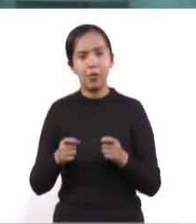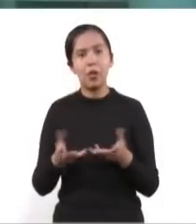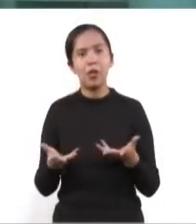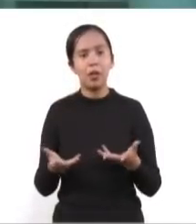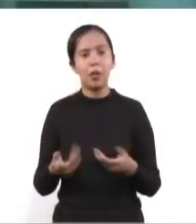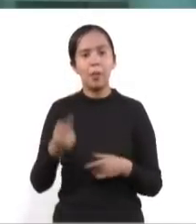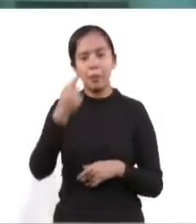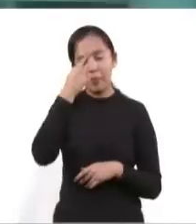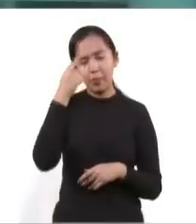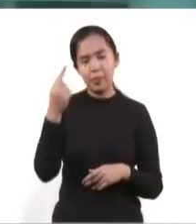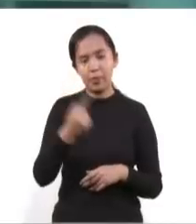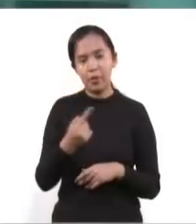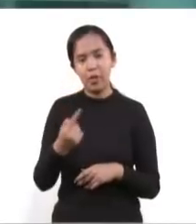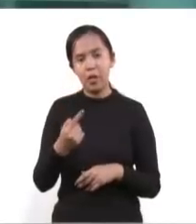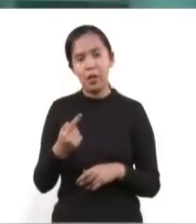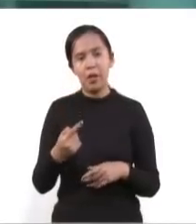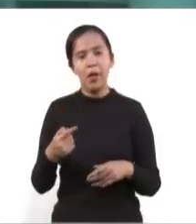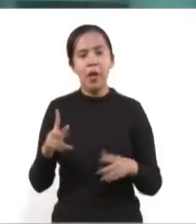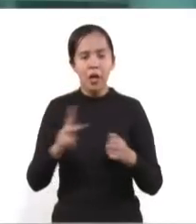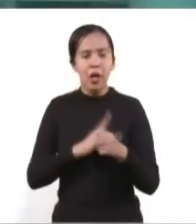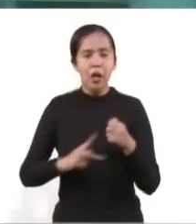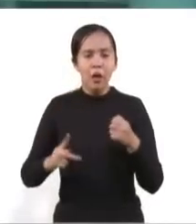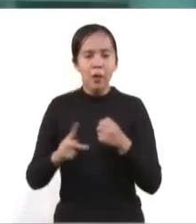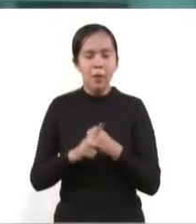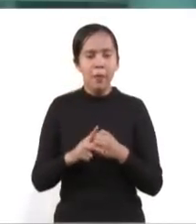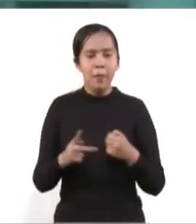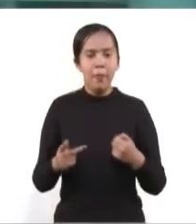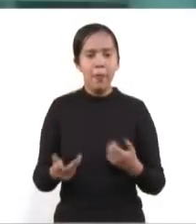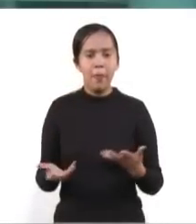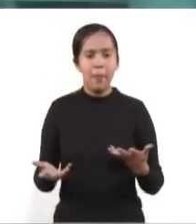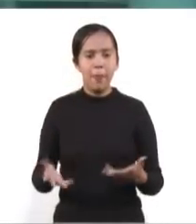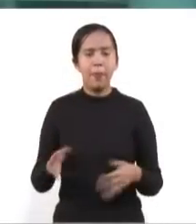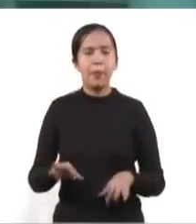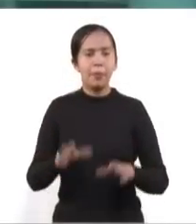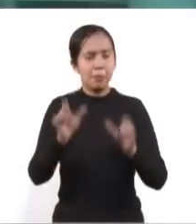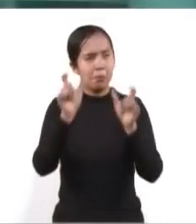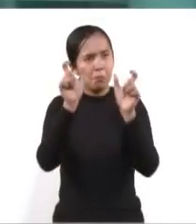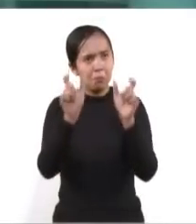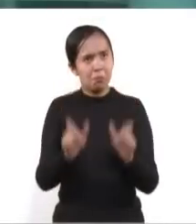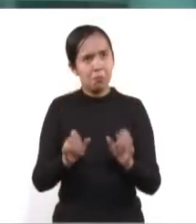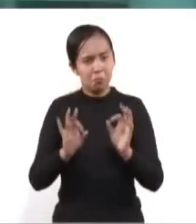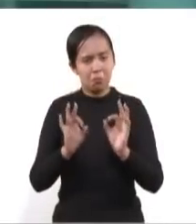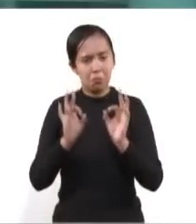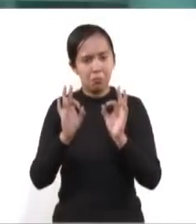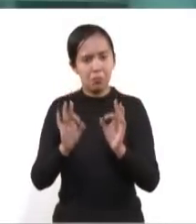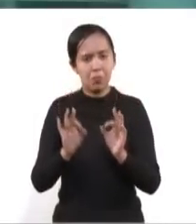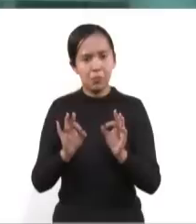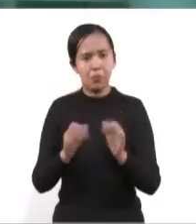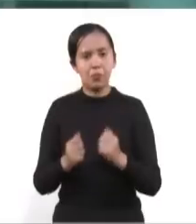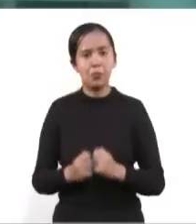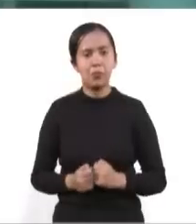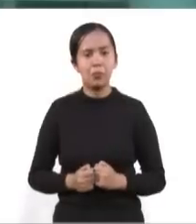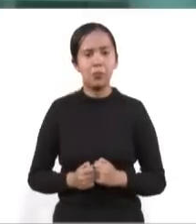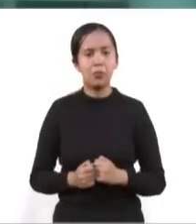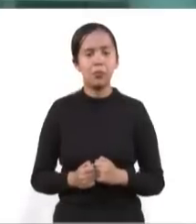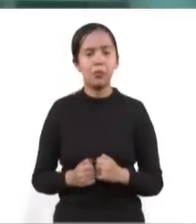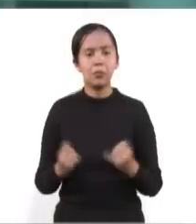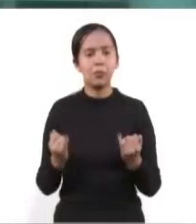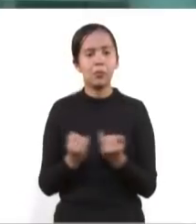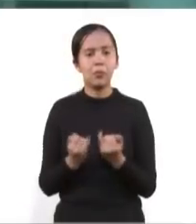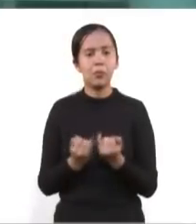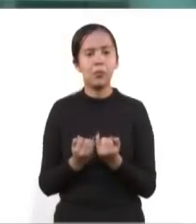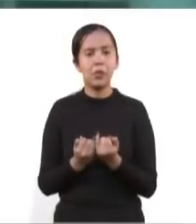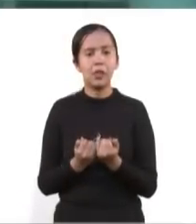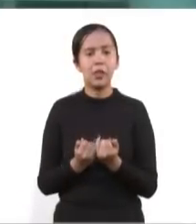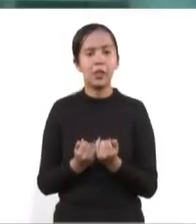una de las más grandes del país, con acierto, con calidad, con firmeza y con un sentido